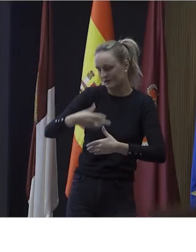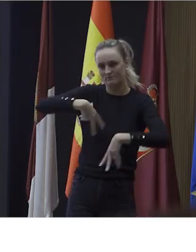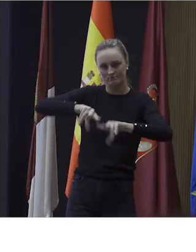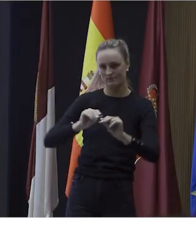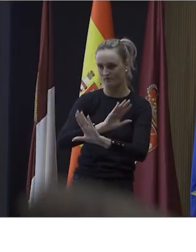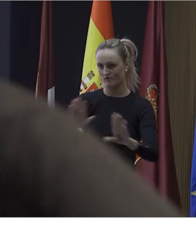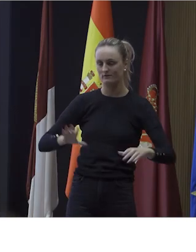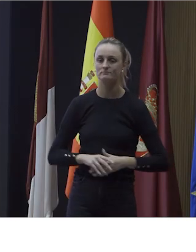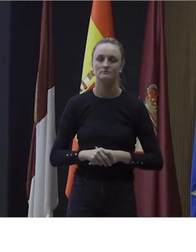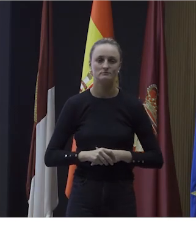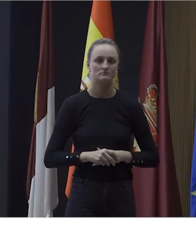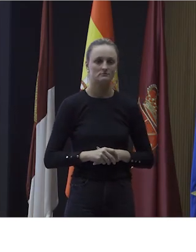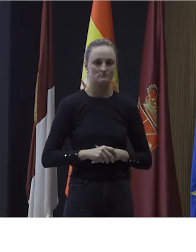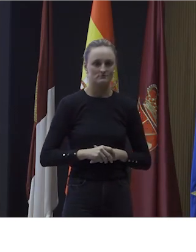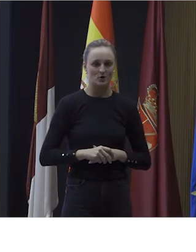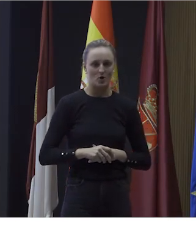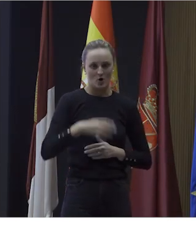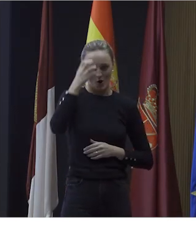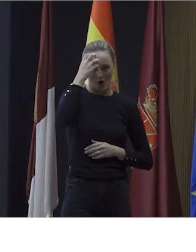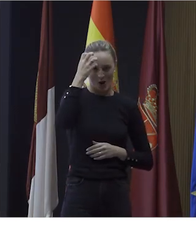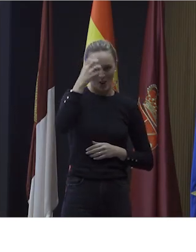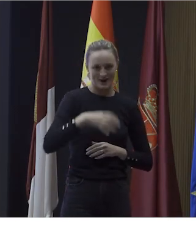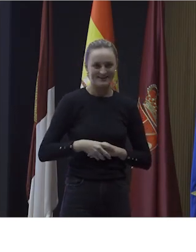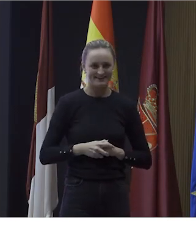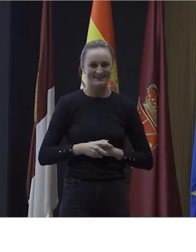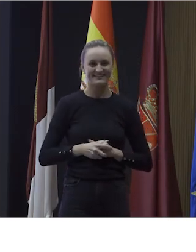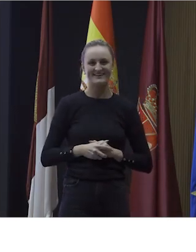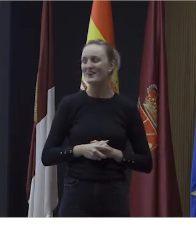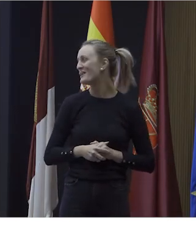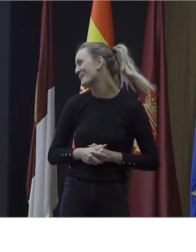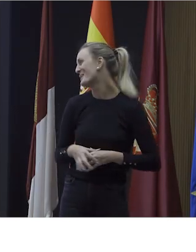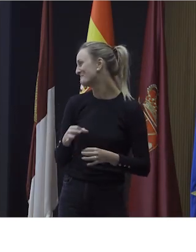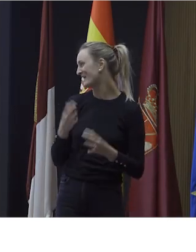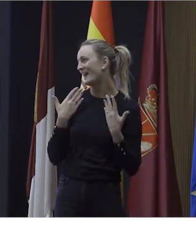No hemos llegado hasta aquí, les esperamos la próxima semana. Gracias.